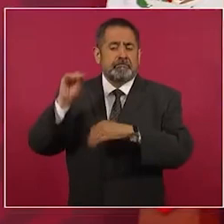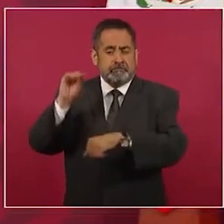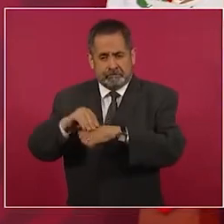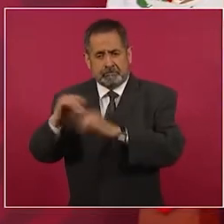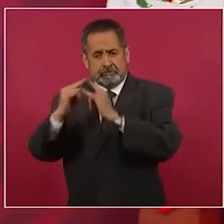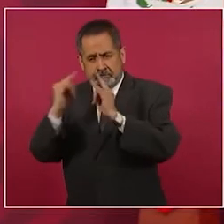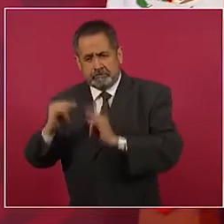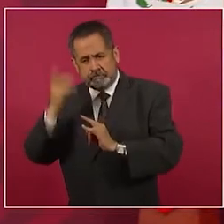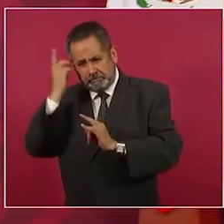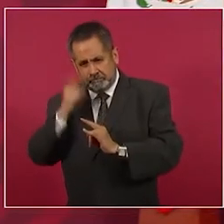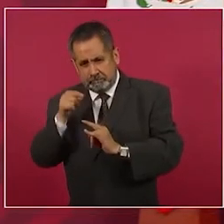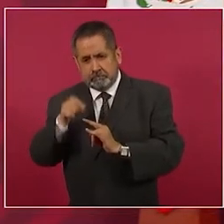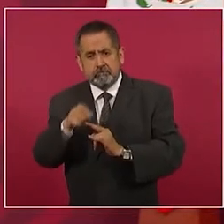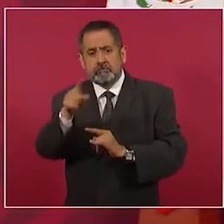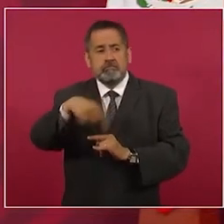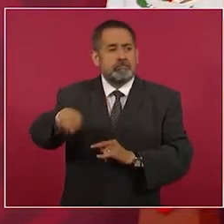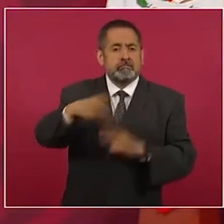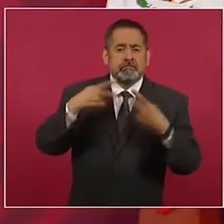acampábamos y nos daban